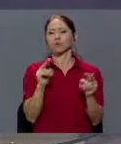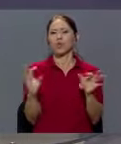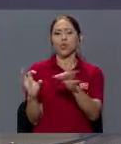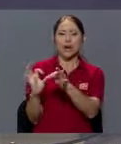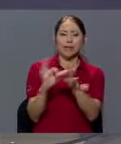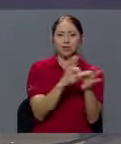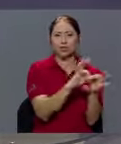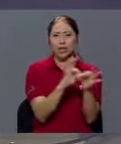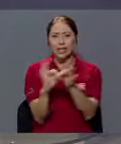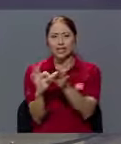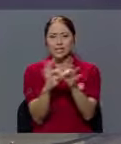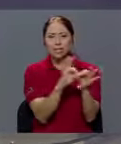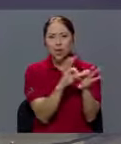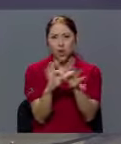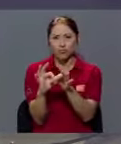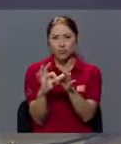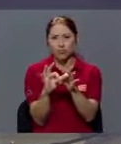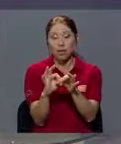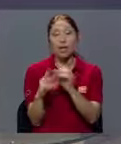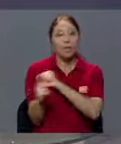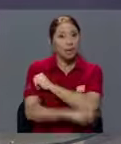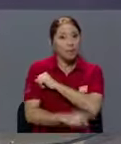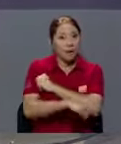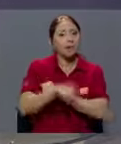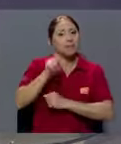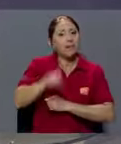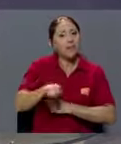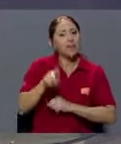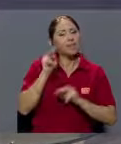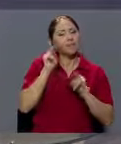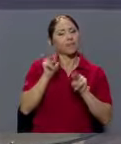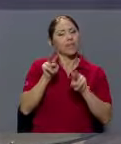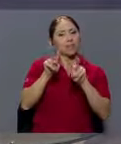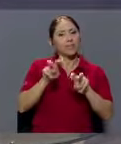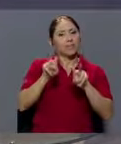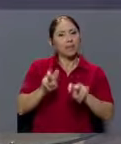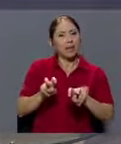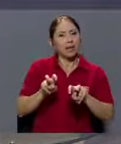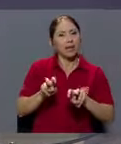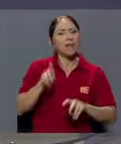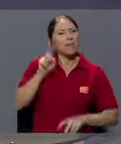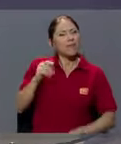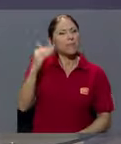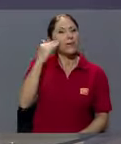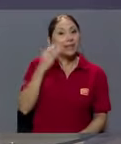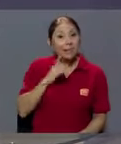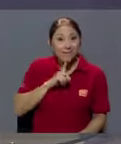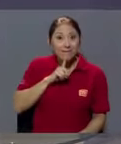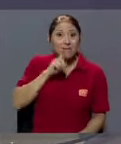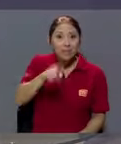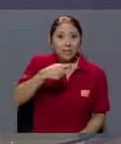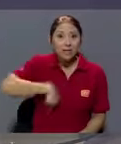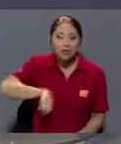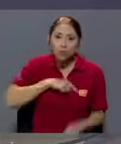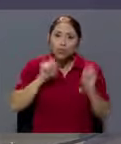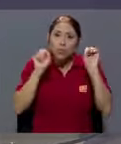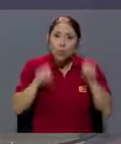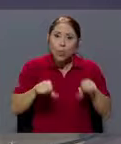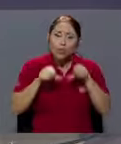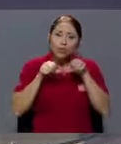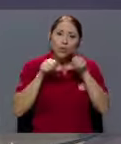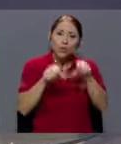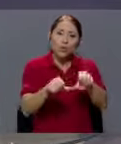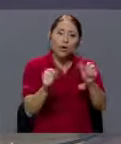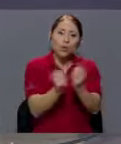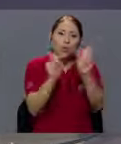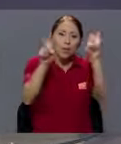una asociación que el país tiene que revisar, y es si realmente estamos en condiciones de continuar con una prueba de